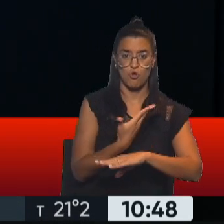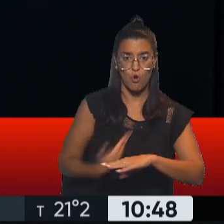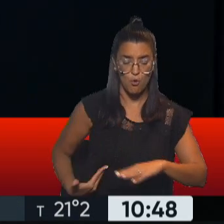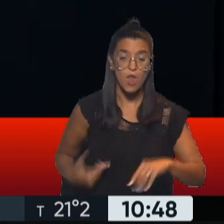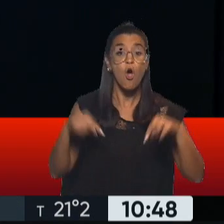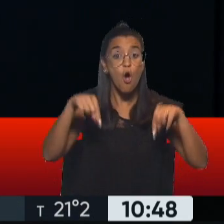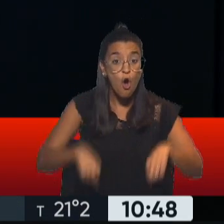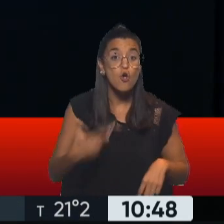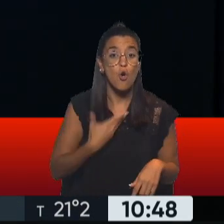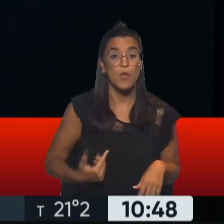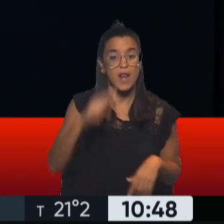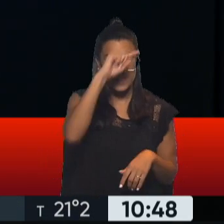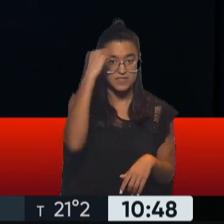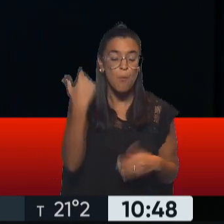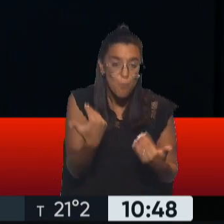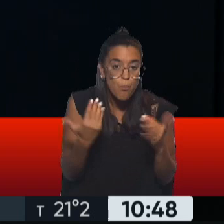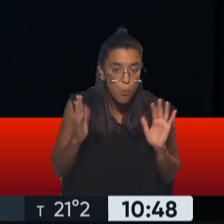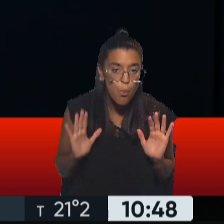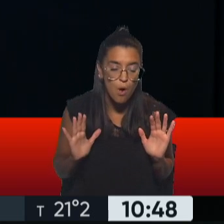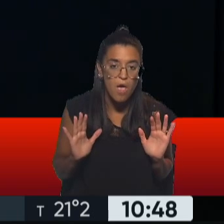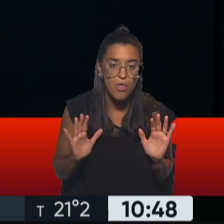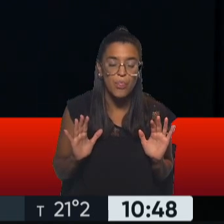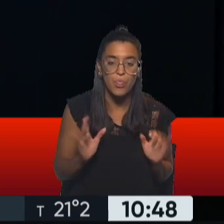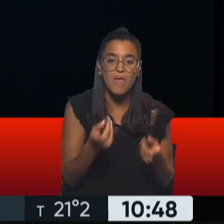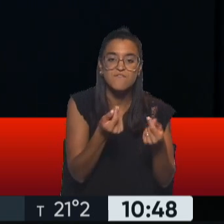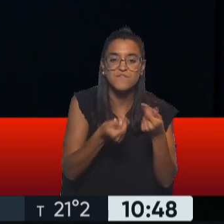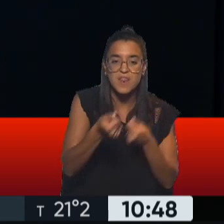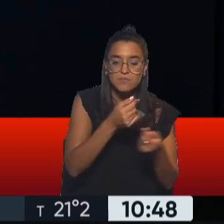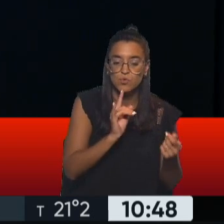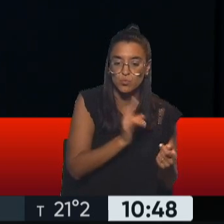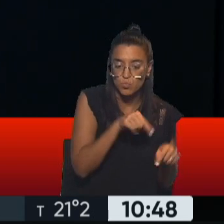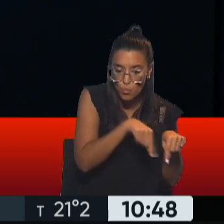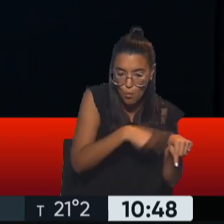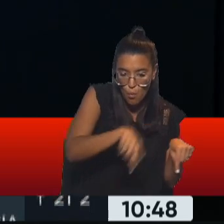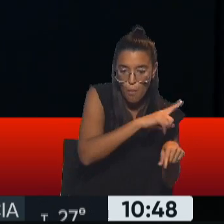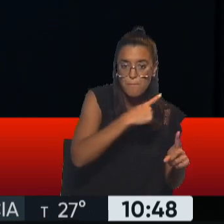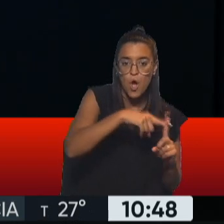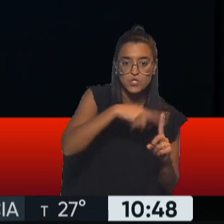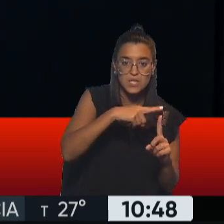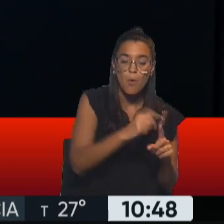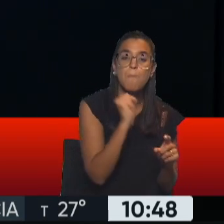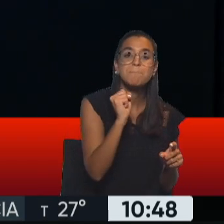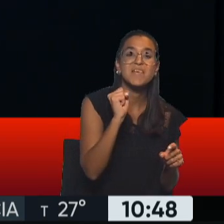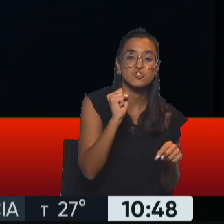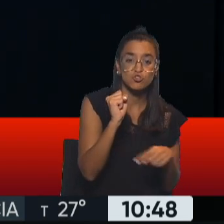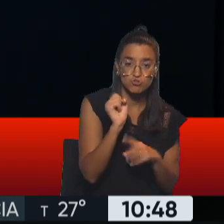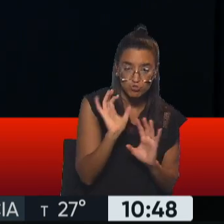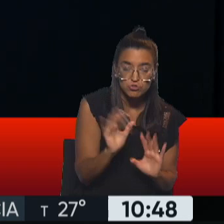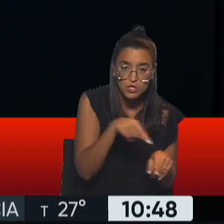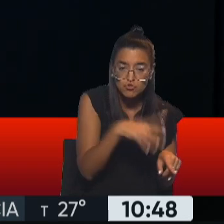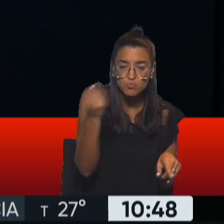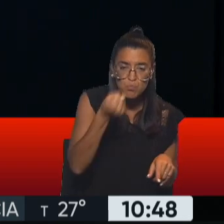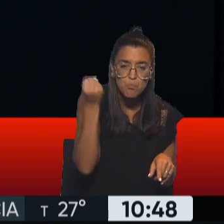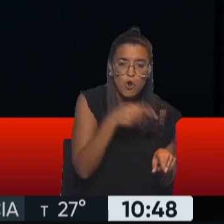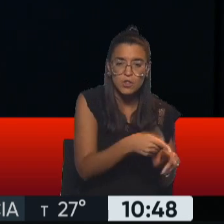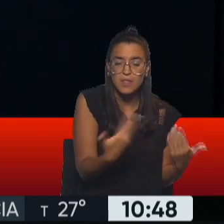el Gobierno Nacional tiene la capacidad de tener financiamiento positivo neto en nuestra propia moneda y eso ha sido muy